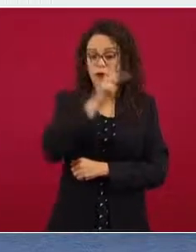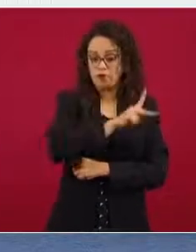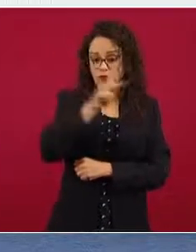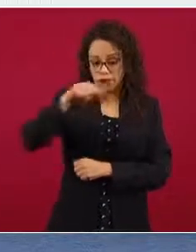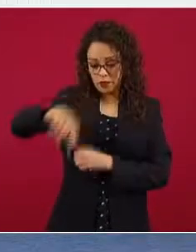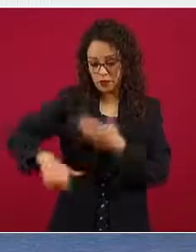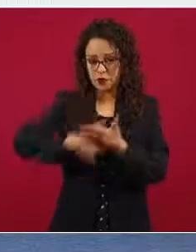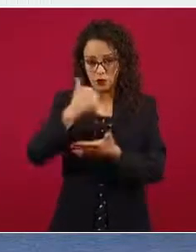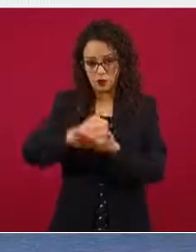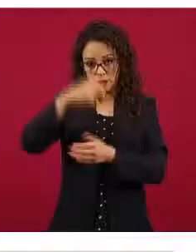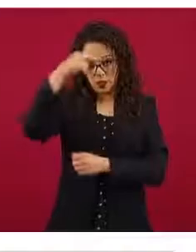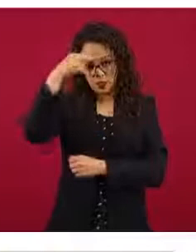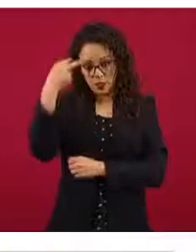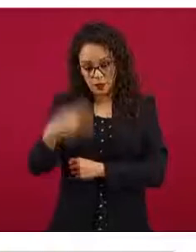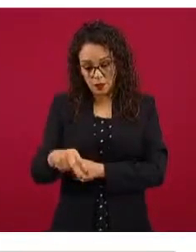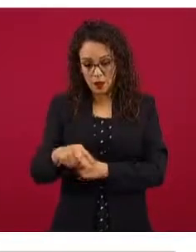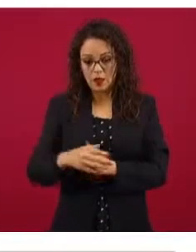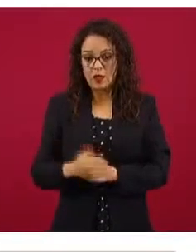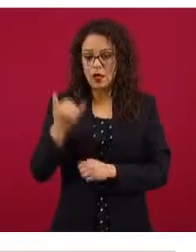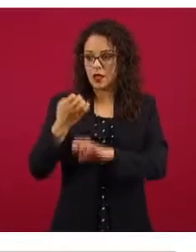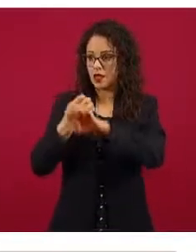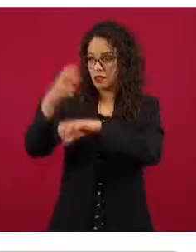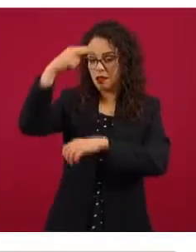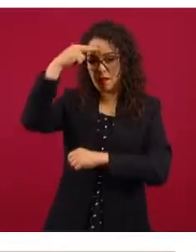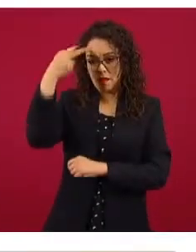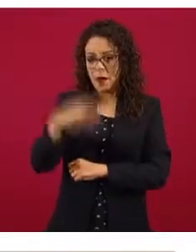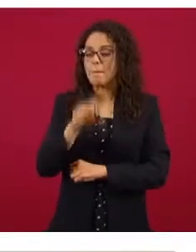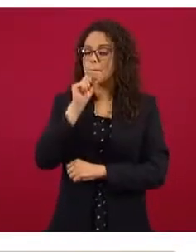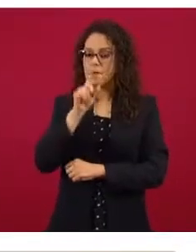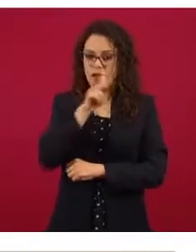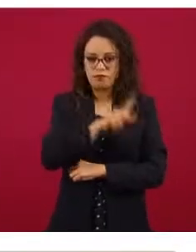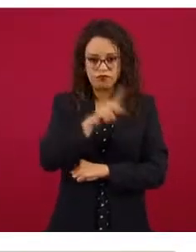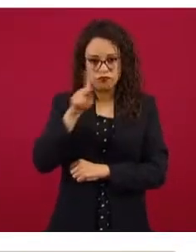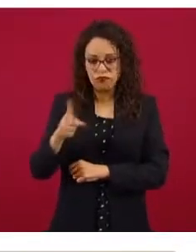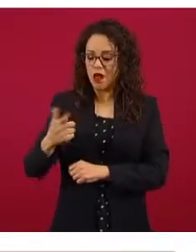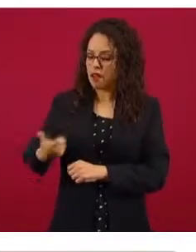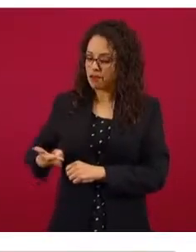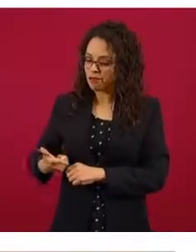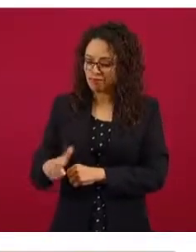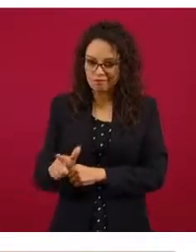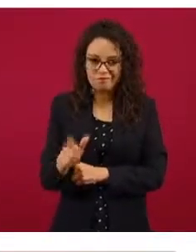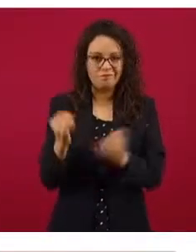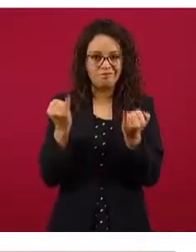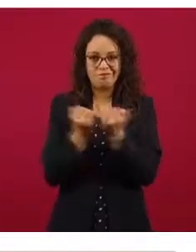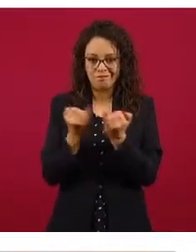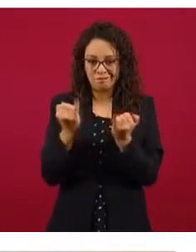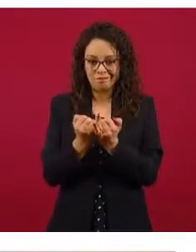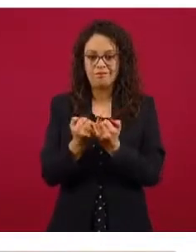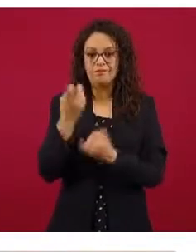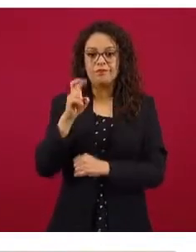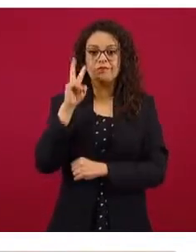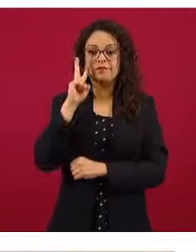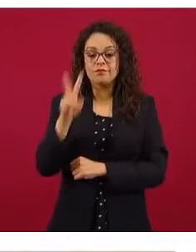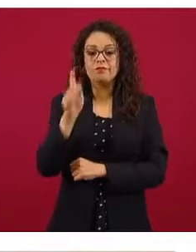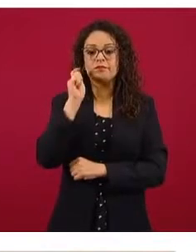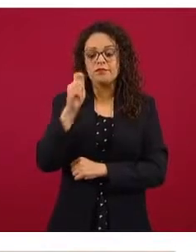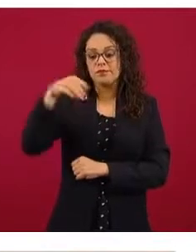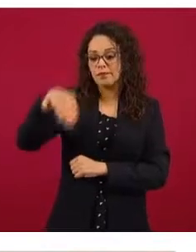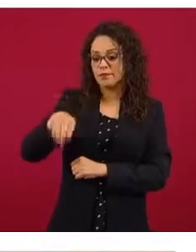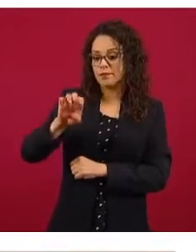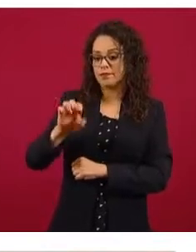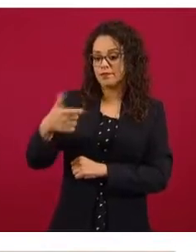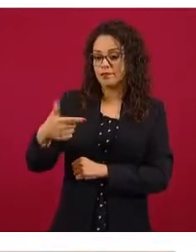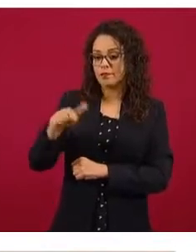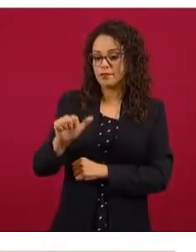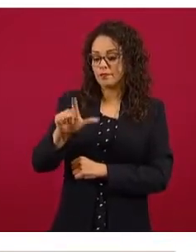México, muy semejante al del Estado de México, muy semejante al de Guanajuato. Aquí enfatizamos el concepto de megalópolis.